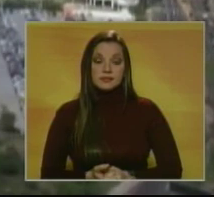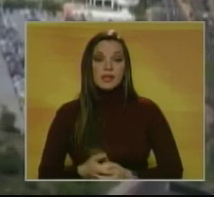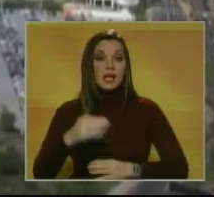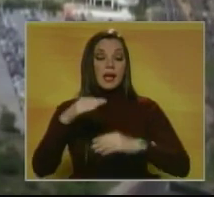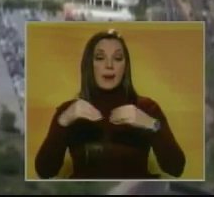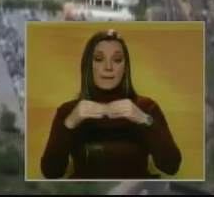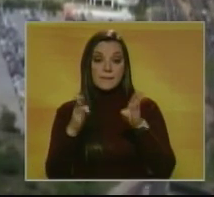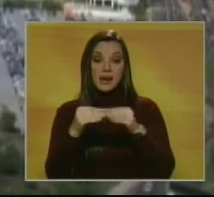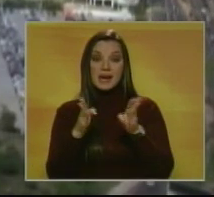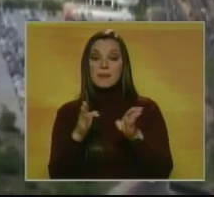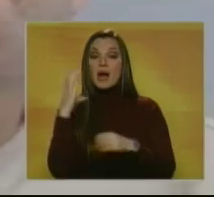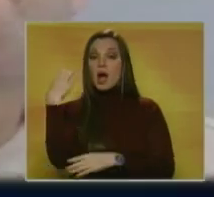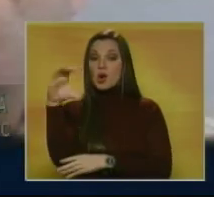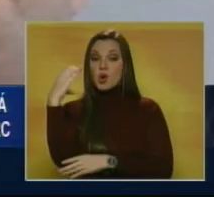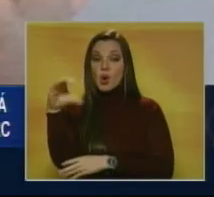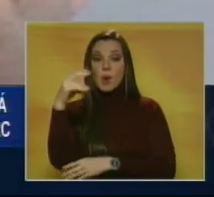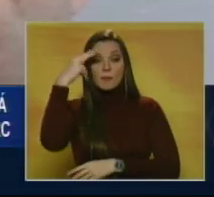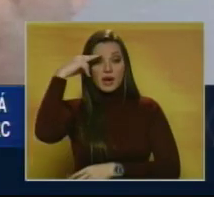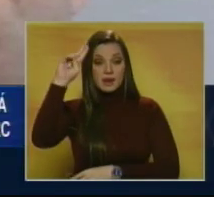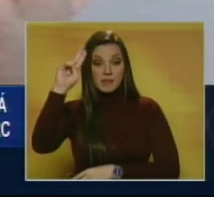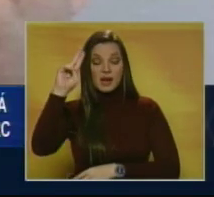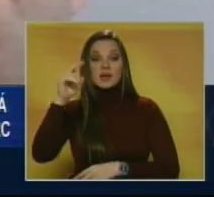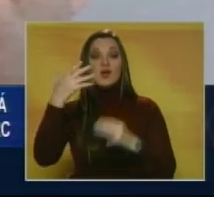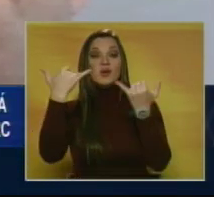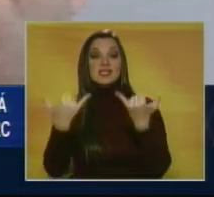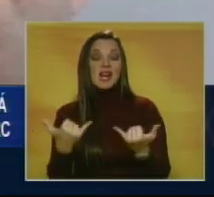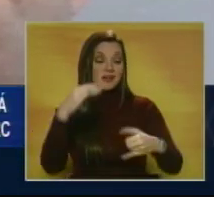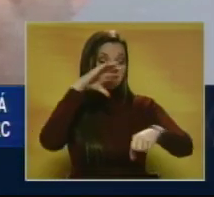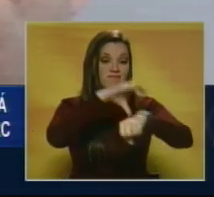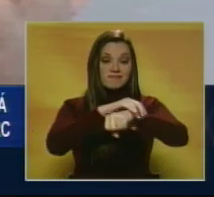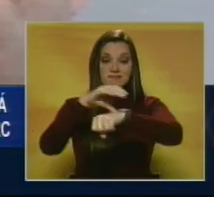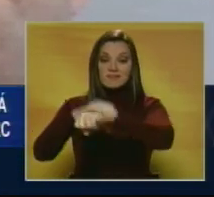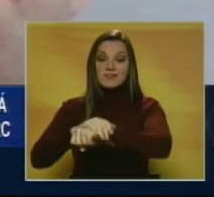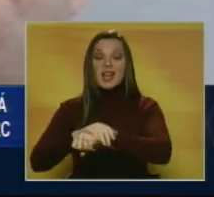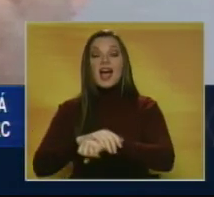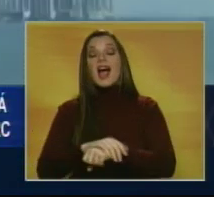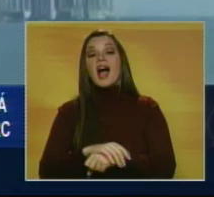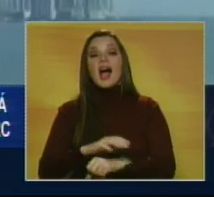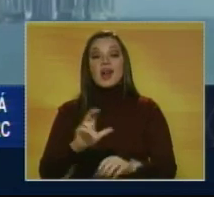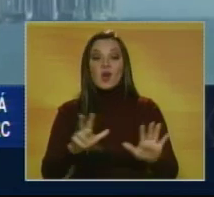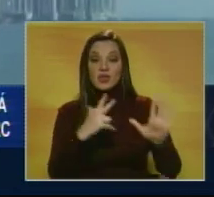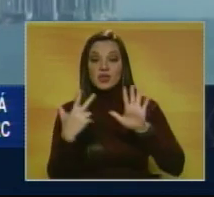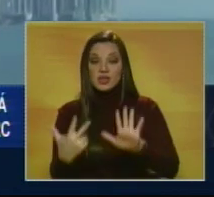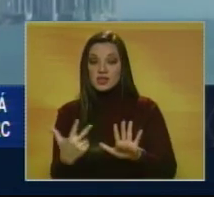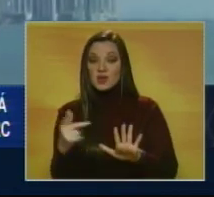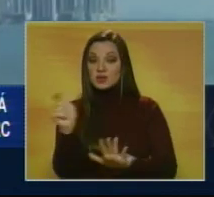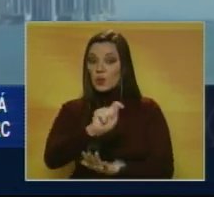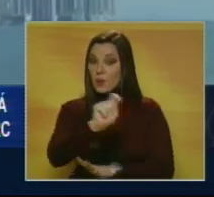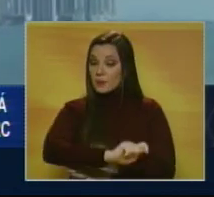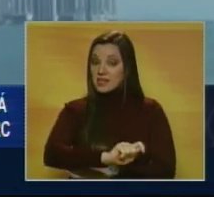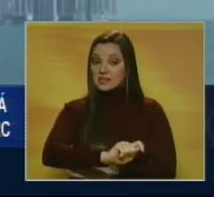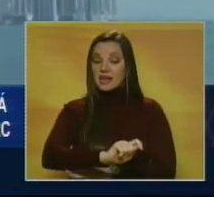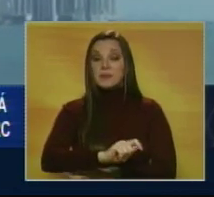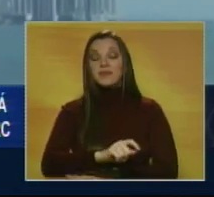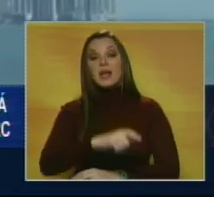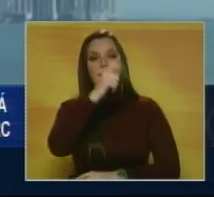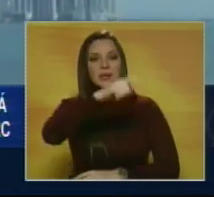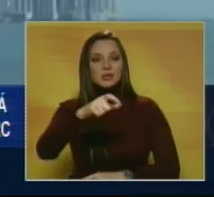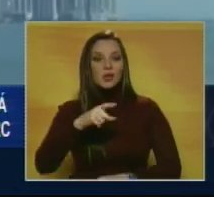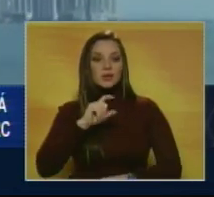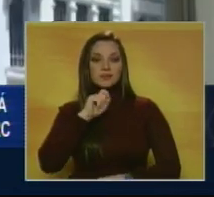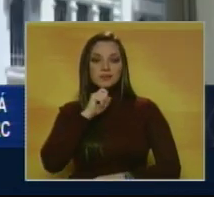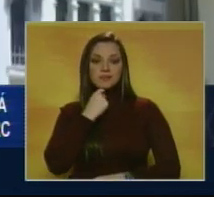Panamá, Colombia y México desmantelaron en los últimos 18 meses una red financiera que dirigía el prófugo